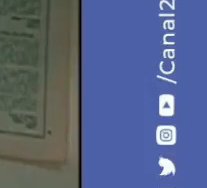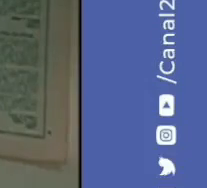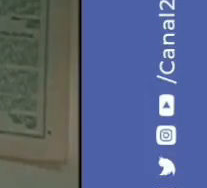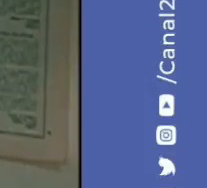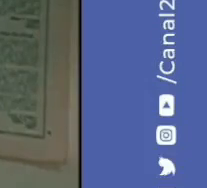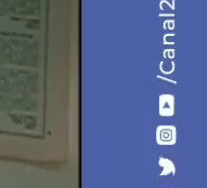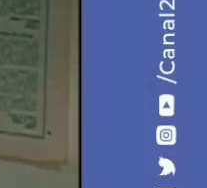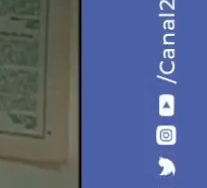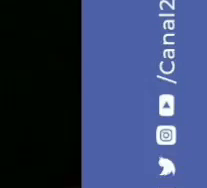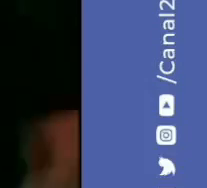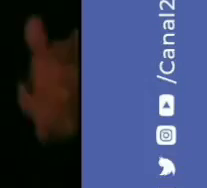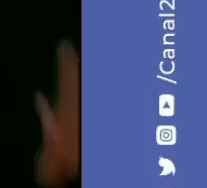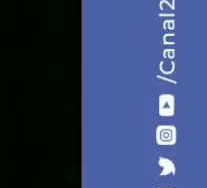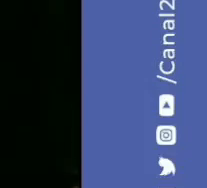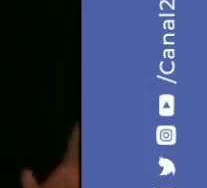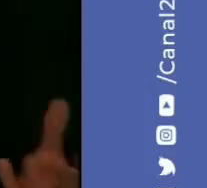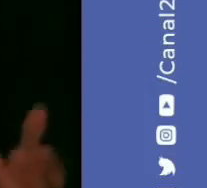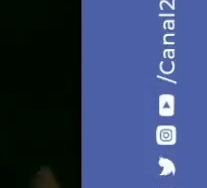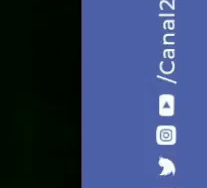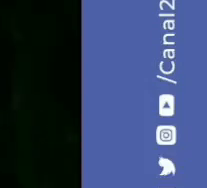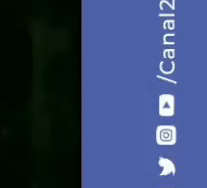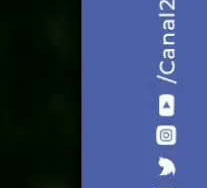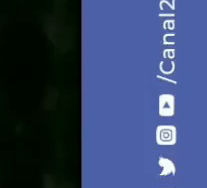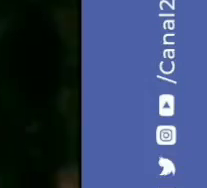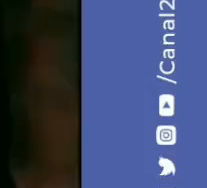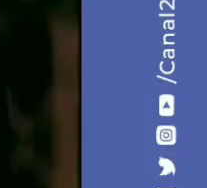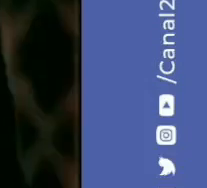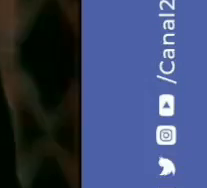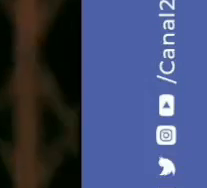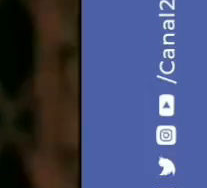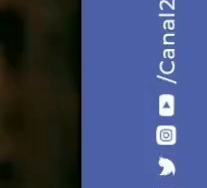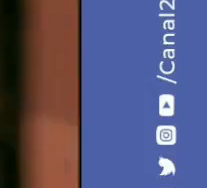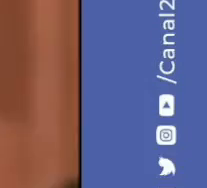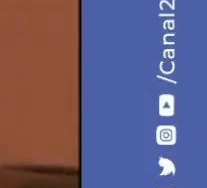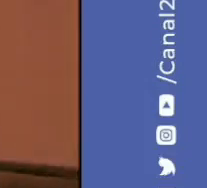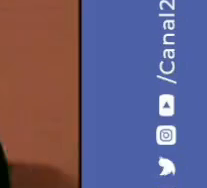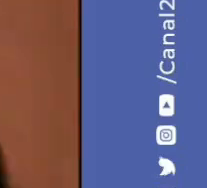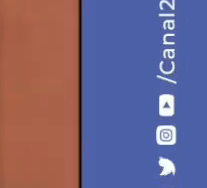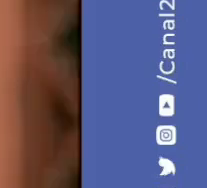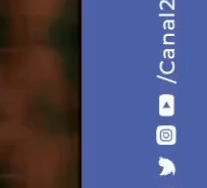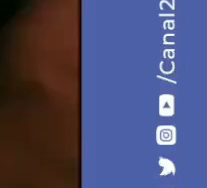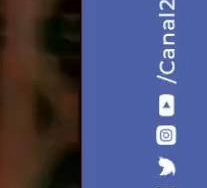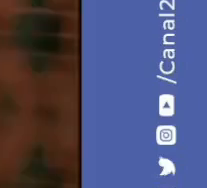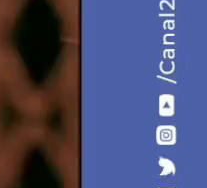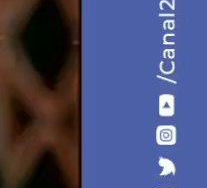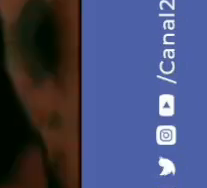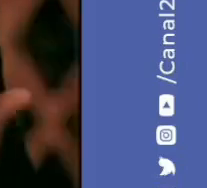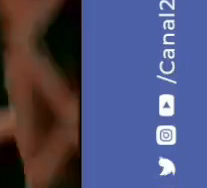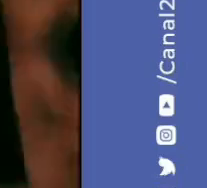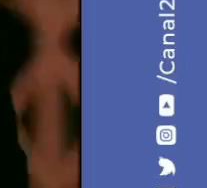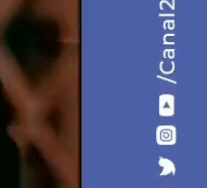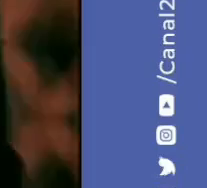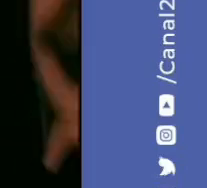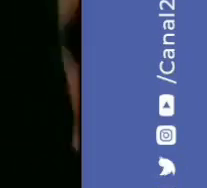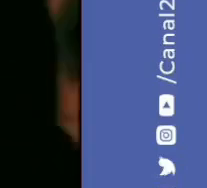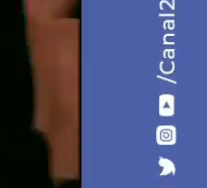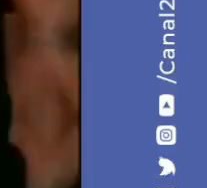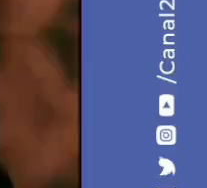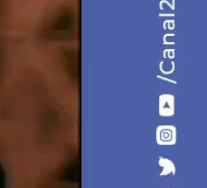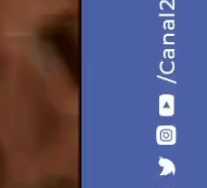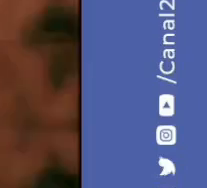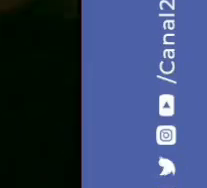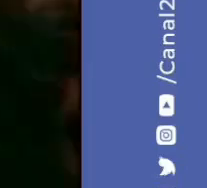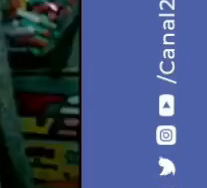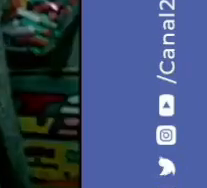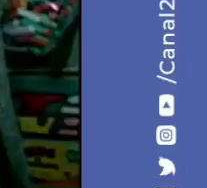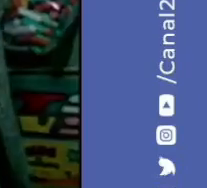a tu señora, naturalmente. ¿Pero cómo no vamos a ir si nos ha invitado expresamente? Pues yo desde luego no voy. Si es aniversario, como sea. ¿Pero a ti qué mosca te ha picado? Ninguna. Pero que no